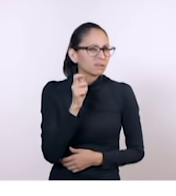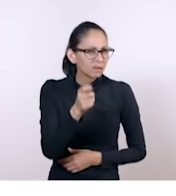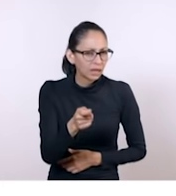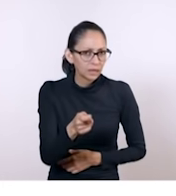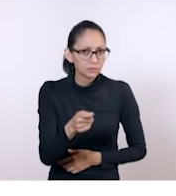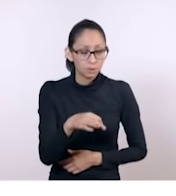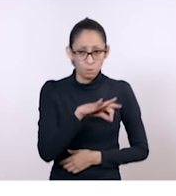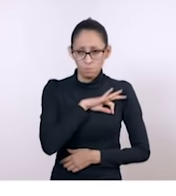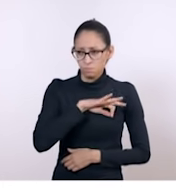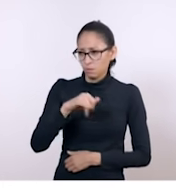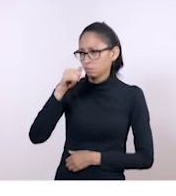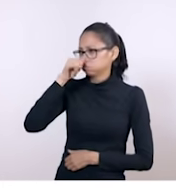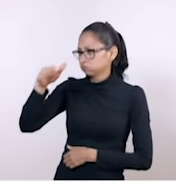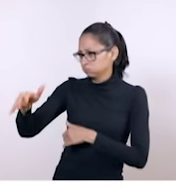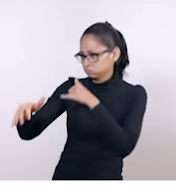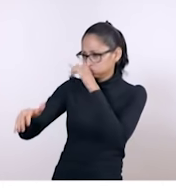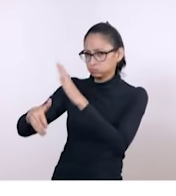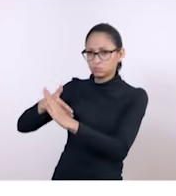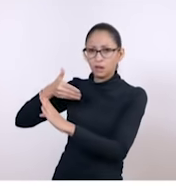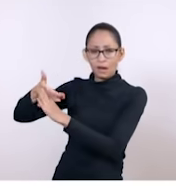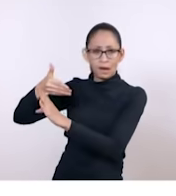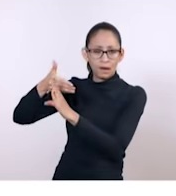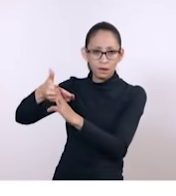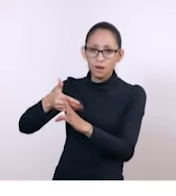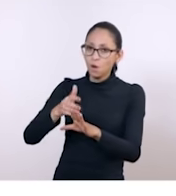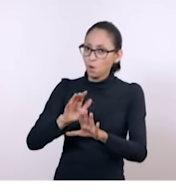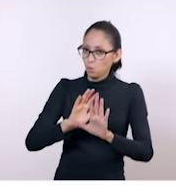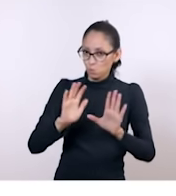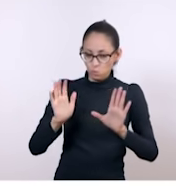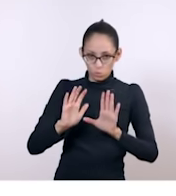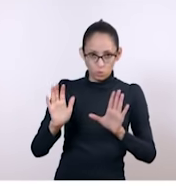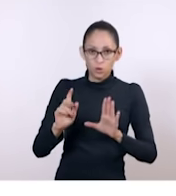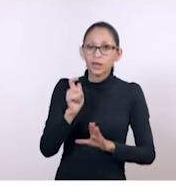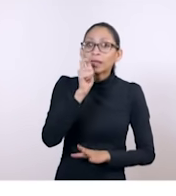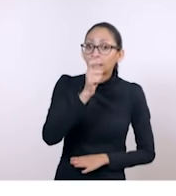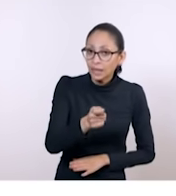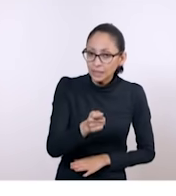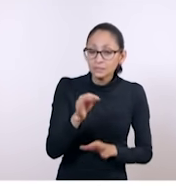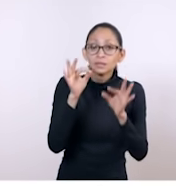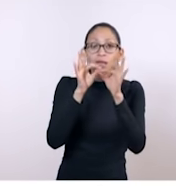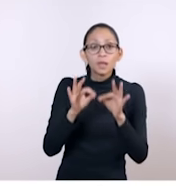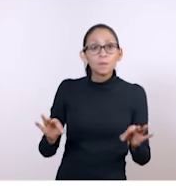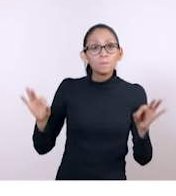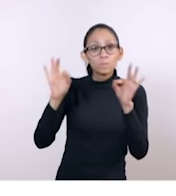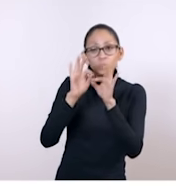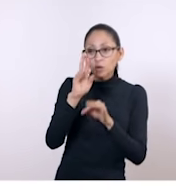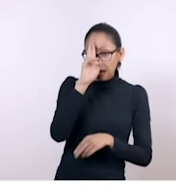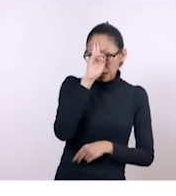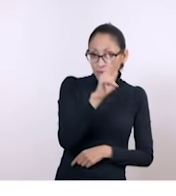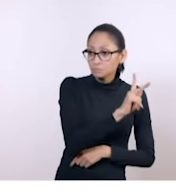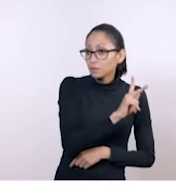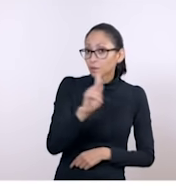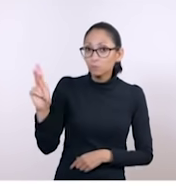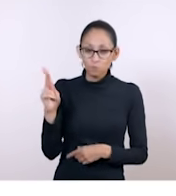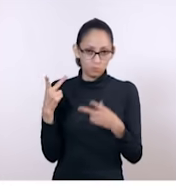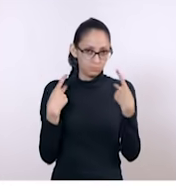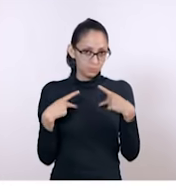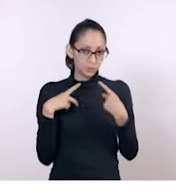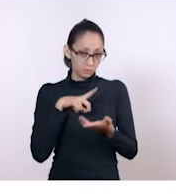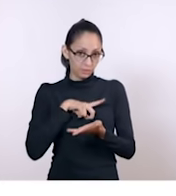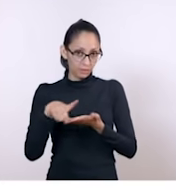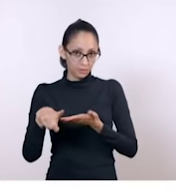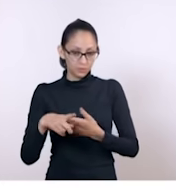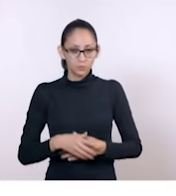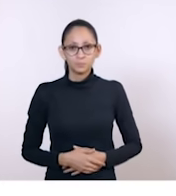decir que se pueda insultar o hablar mal de alguien, sino que es importante respetar los derechos de todas y de